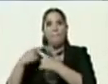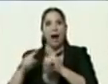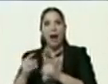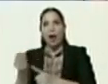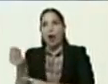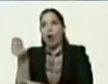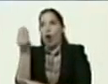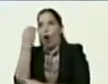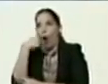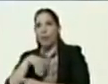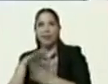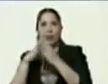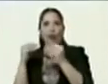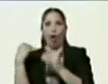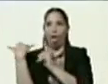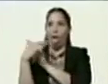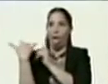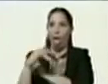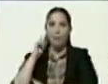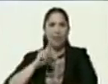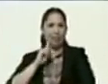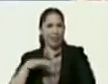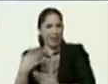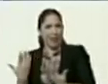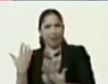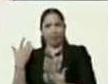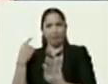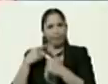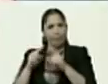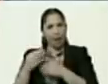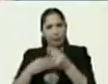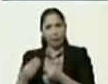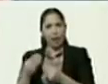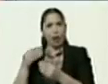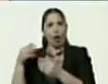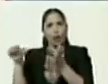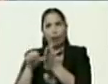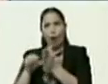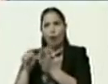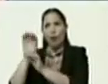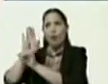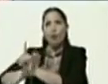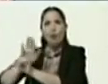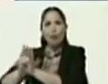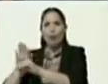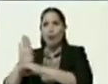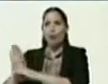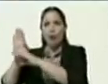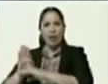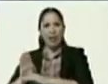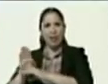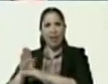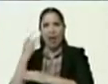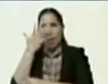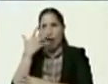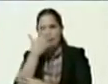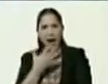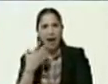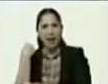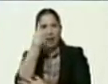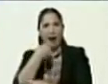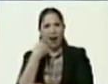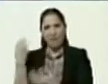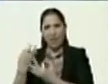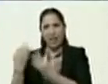mentiras, para montar esos tinglados de mentiras, donde amparan y tratan de lavarle la cara a verdaderos criminales,